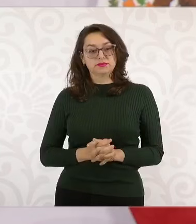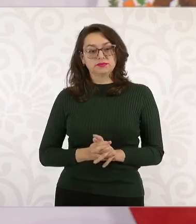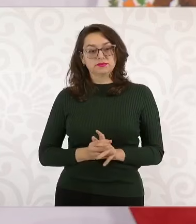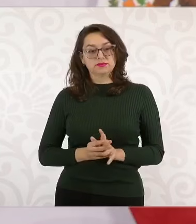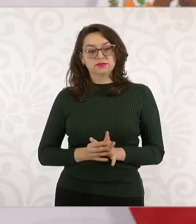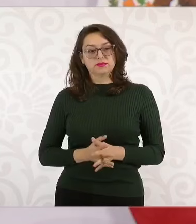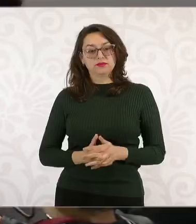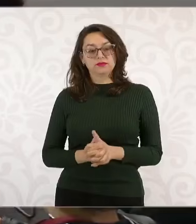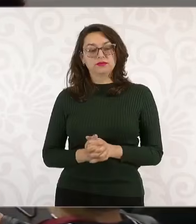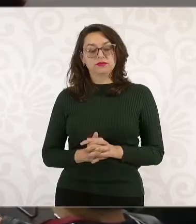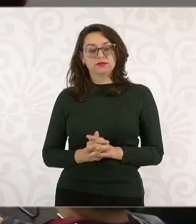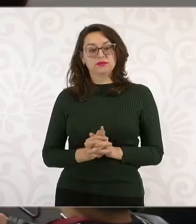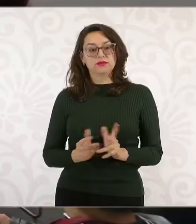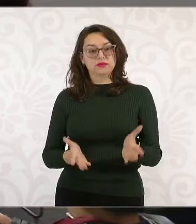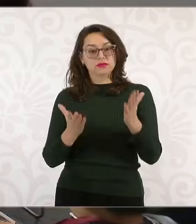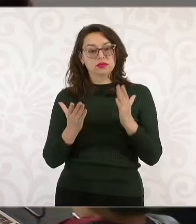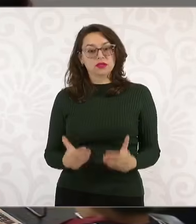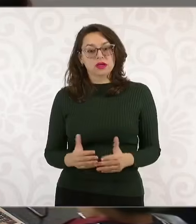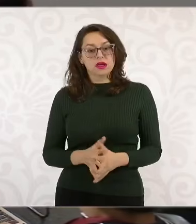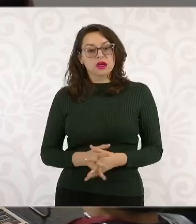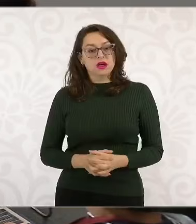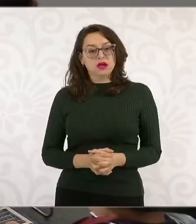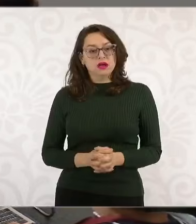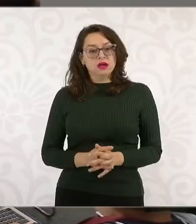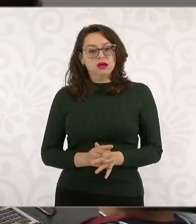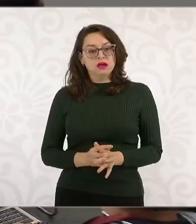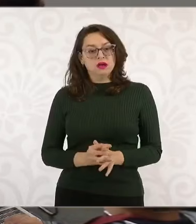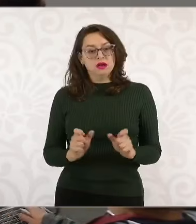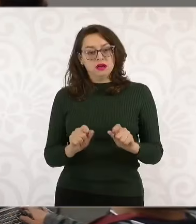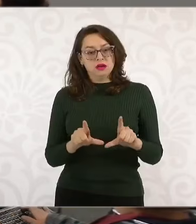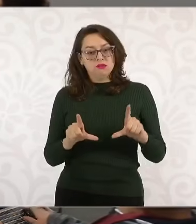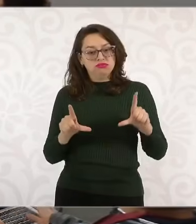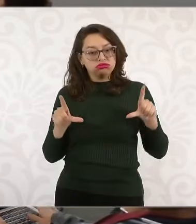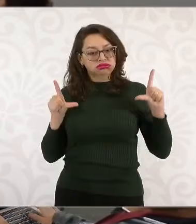A ver la de abajo, que no se ve bien. A ver, súbela.